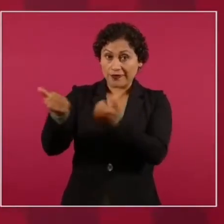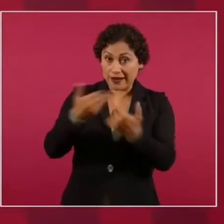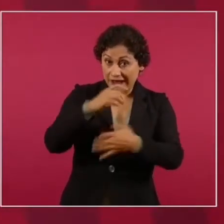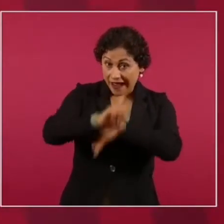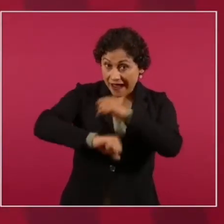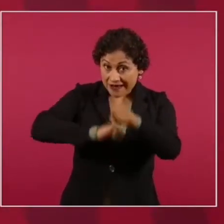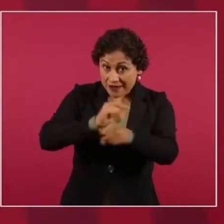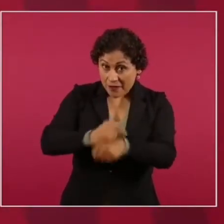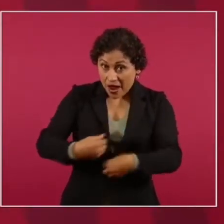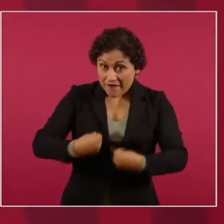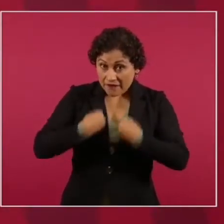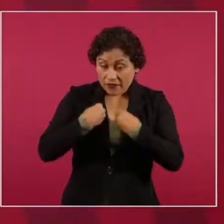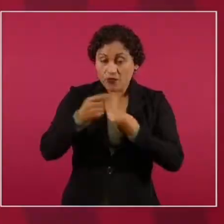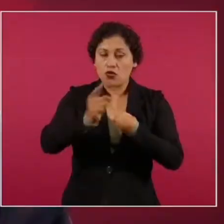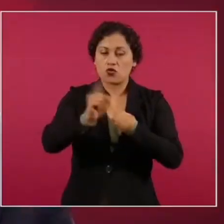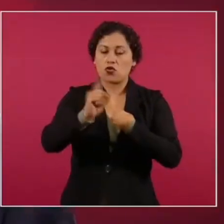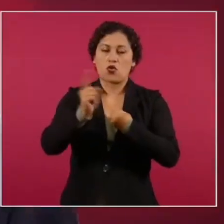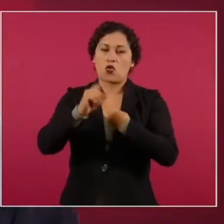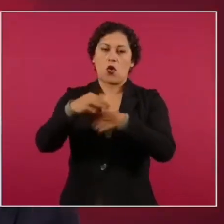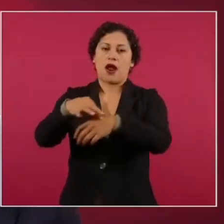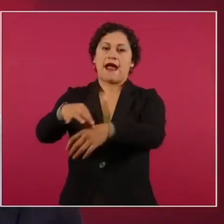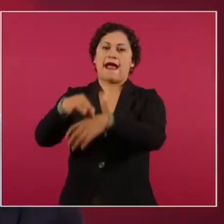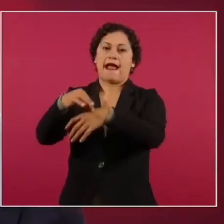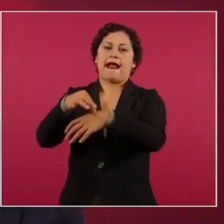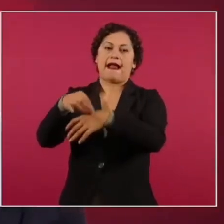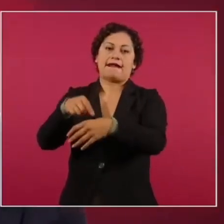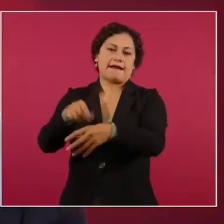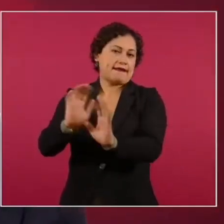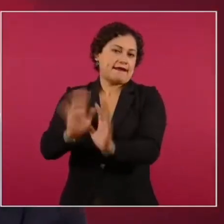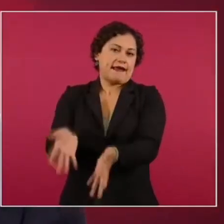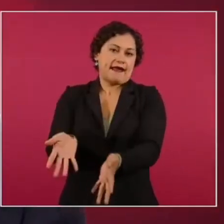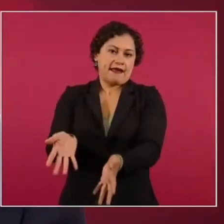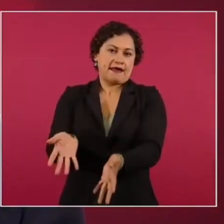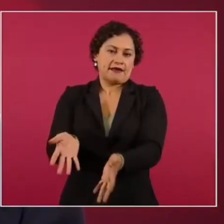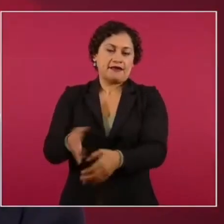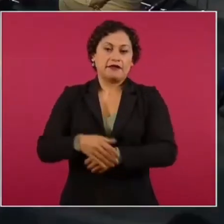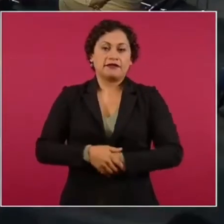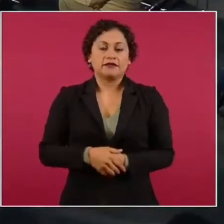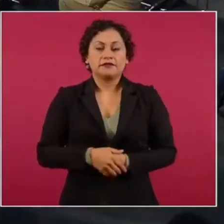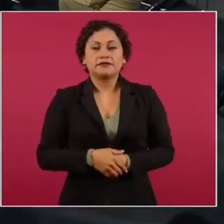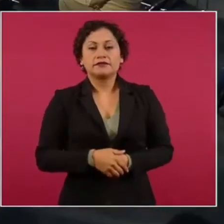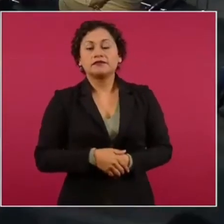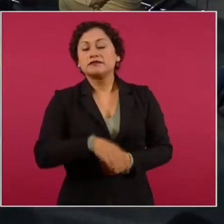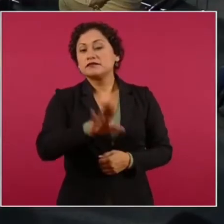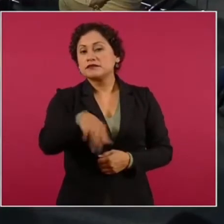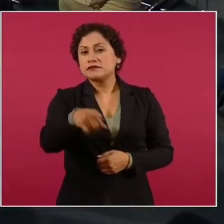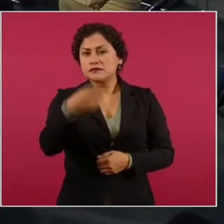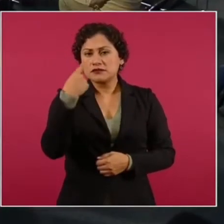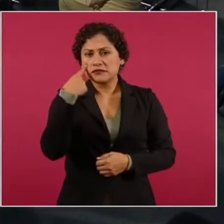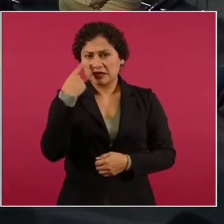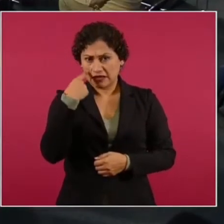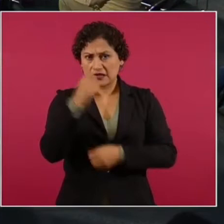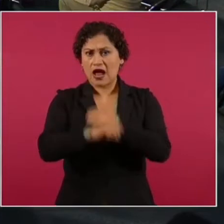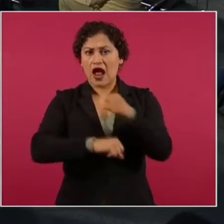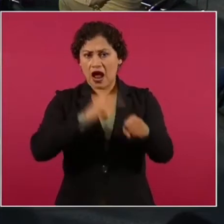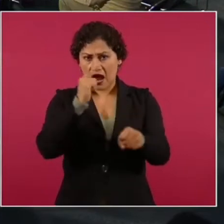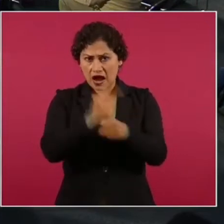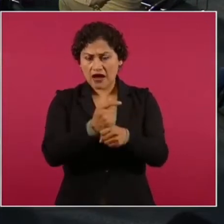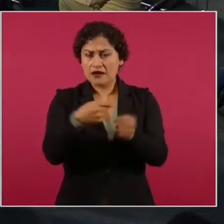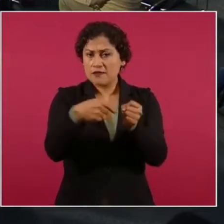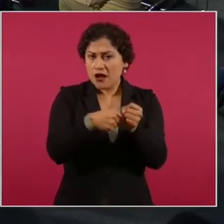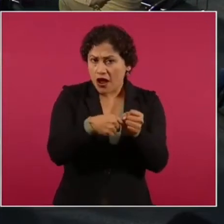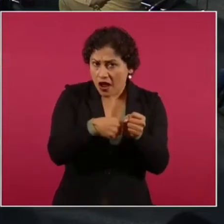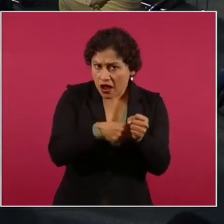por lo que se está dando la autorización. Y aparte del ganado que entra de contrabando, también muchos productos